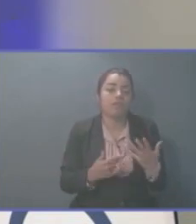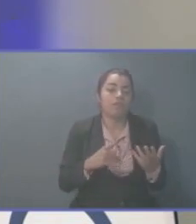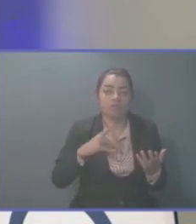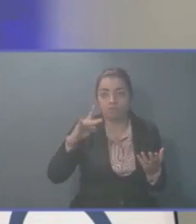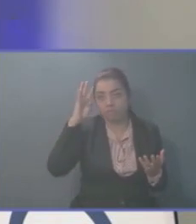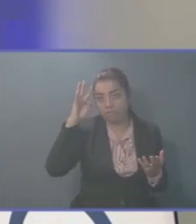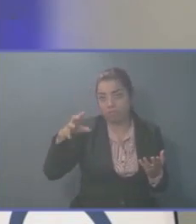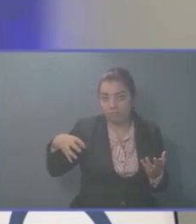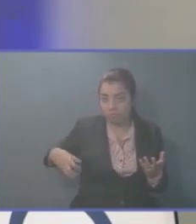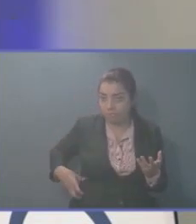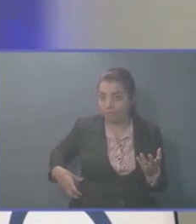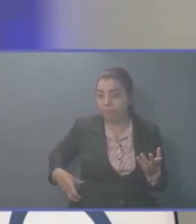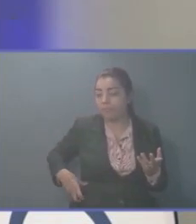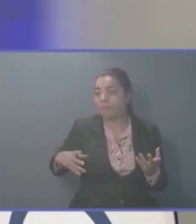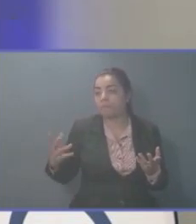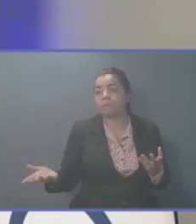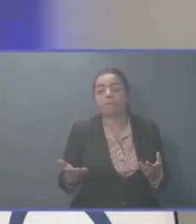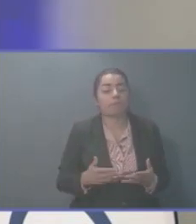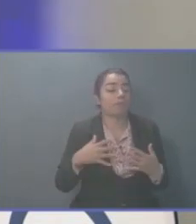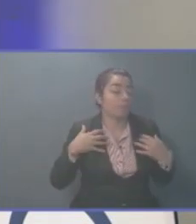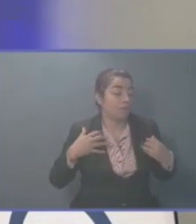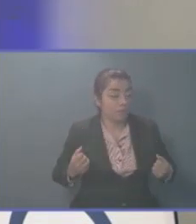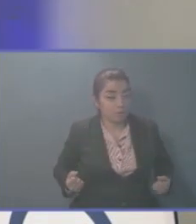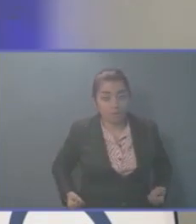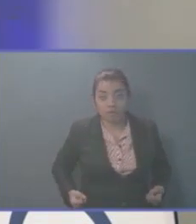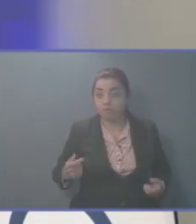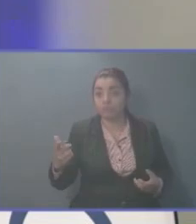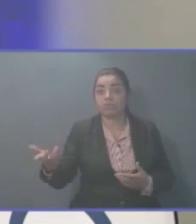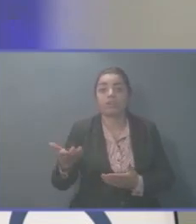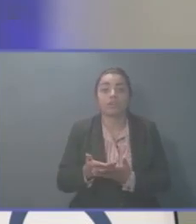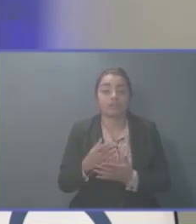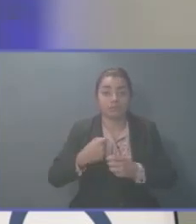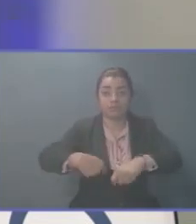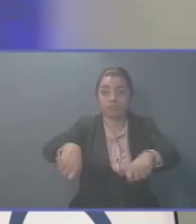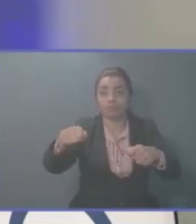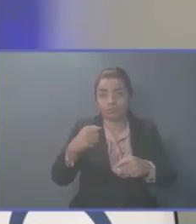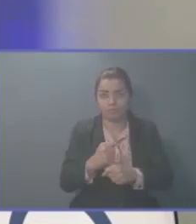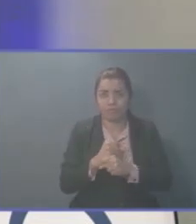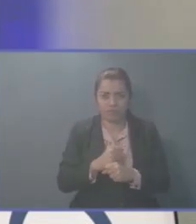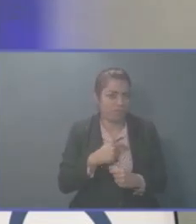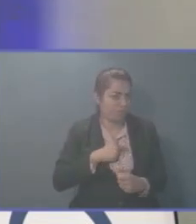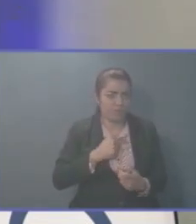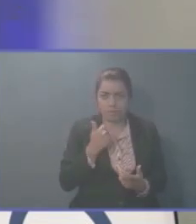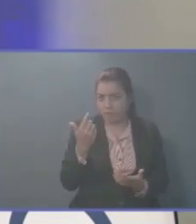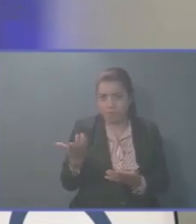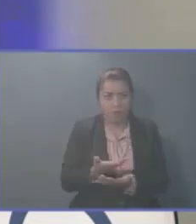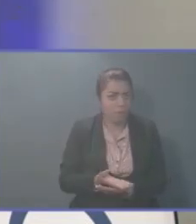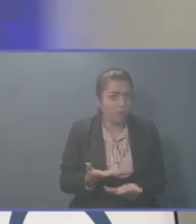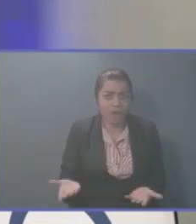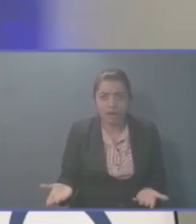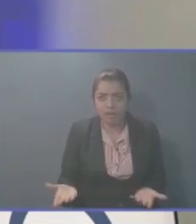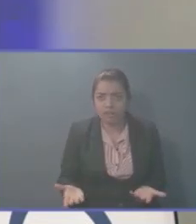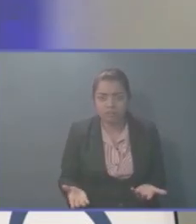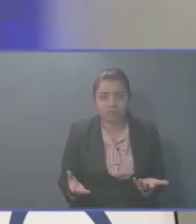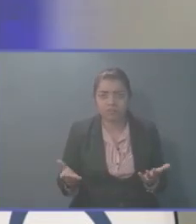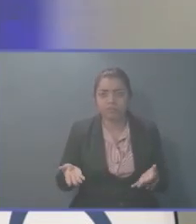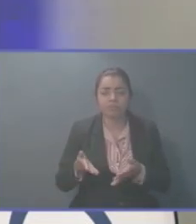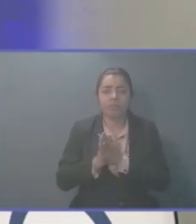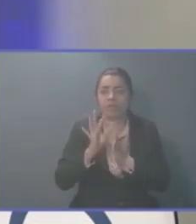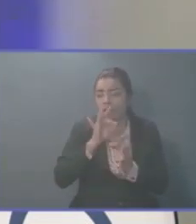porque no han presentado el Ejecutivo la solicitud de ratificación. No podemos aprobarla si no tenemos la